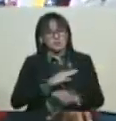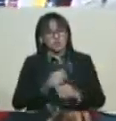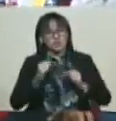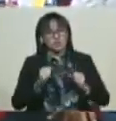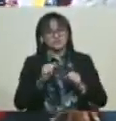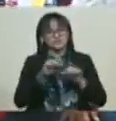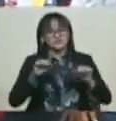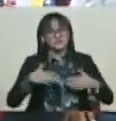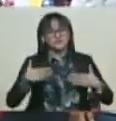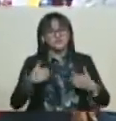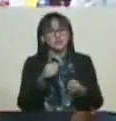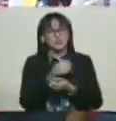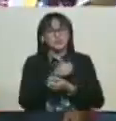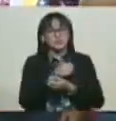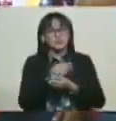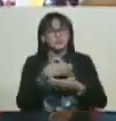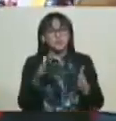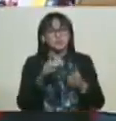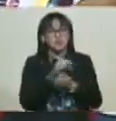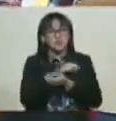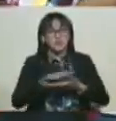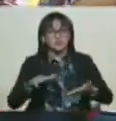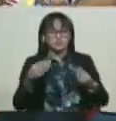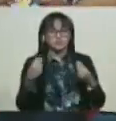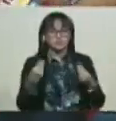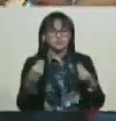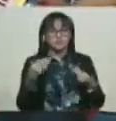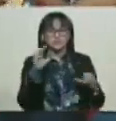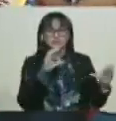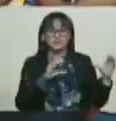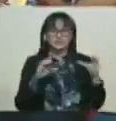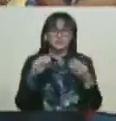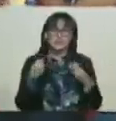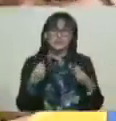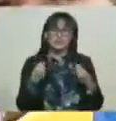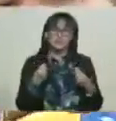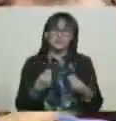público gratuito científico y de calidad